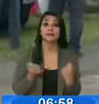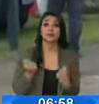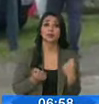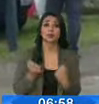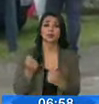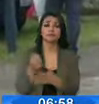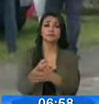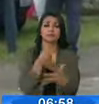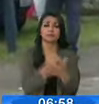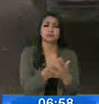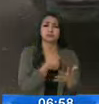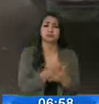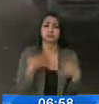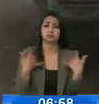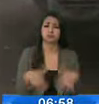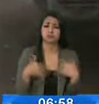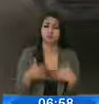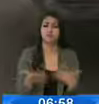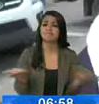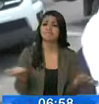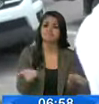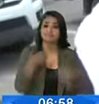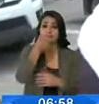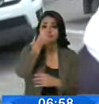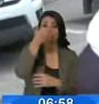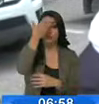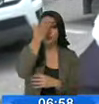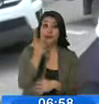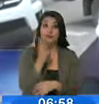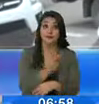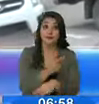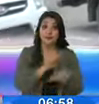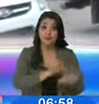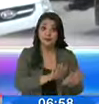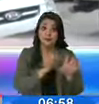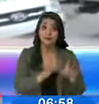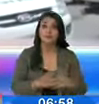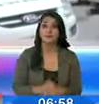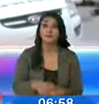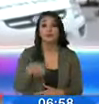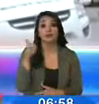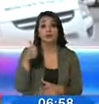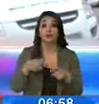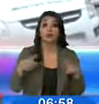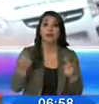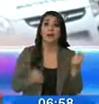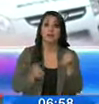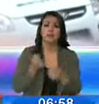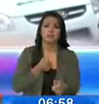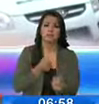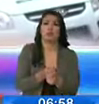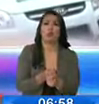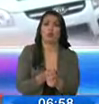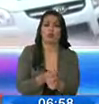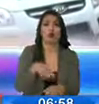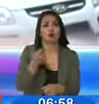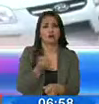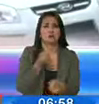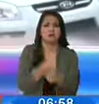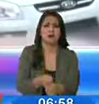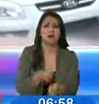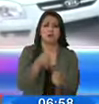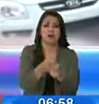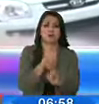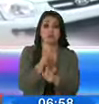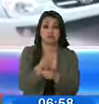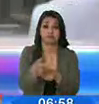en un múltiple choque registrado en Santo Domingo. El camión nos impactó de atrás hacia adelante, lo cual nos llevó debajo de la Navara, porque el auto es